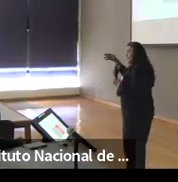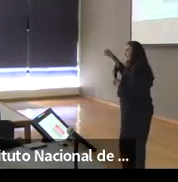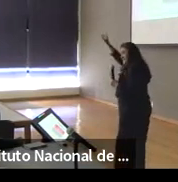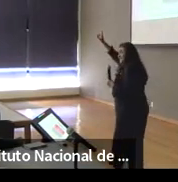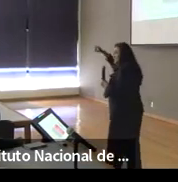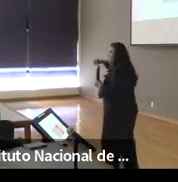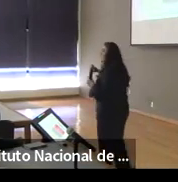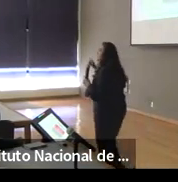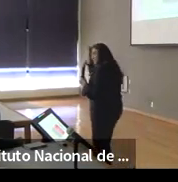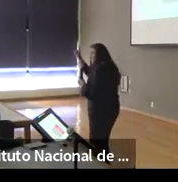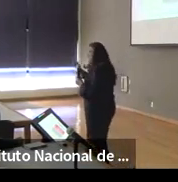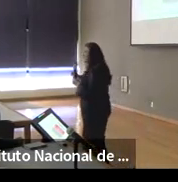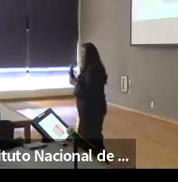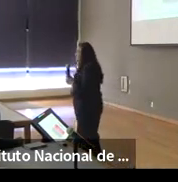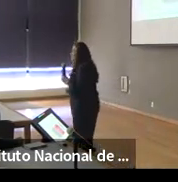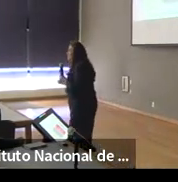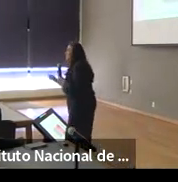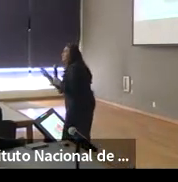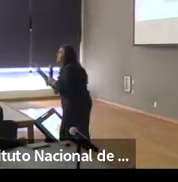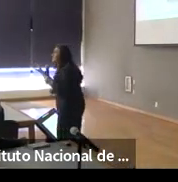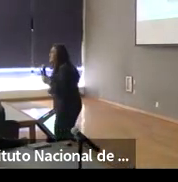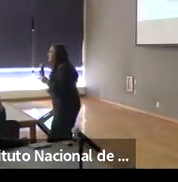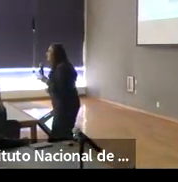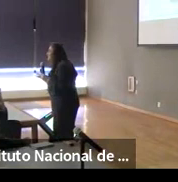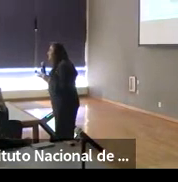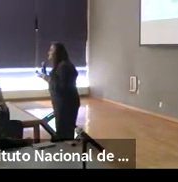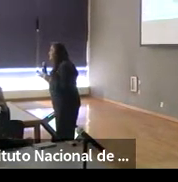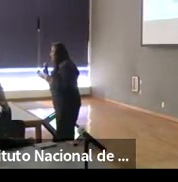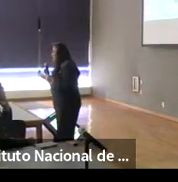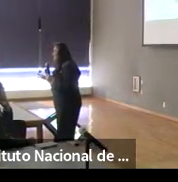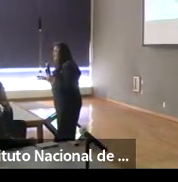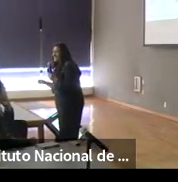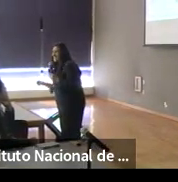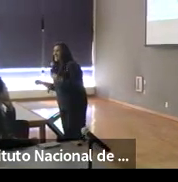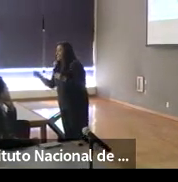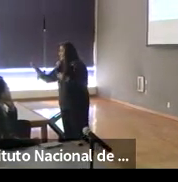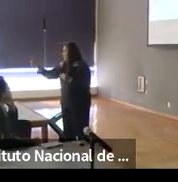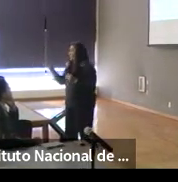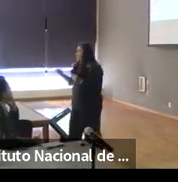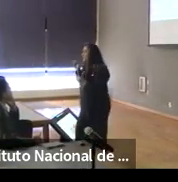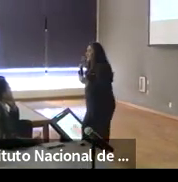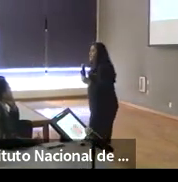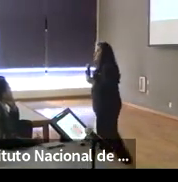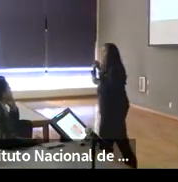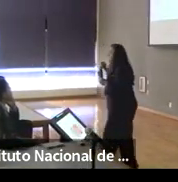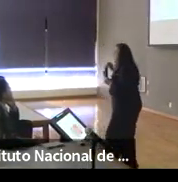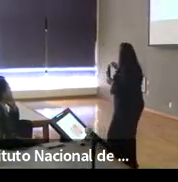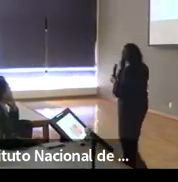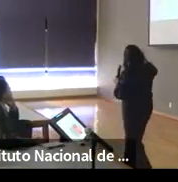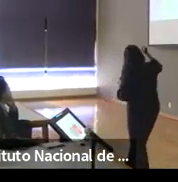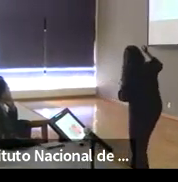no dijiste que tienes un conflicto y que yo sé que sí porque todas los organizaciones las tenemos puede ser un conflicto menor